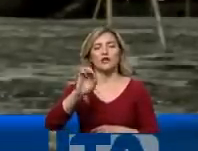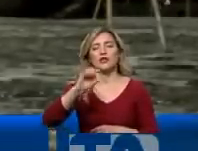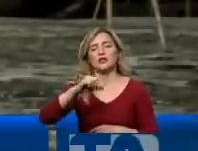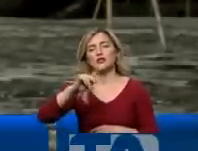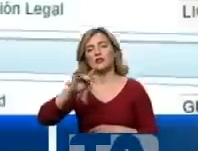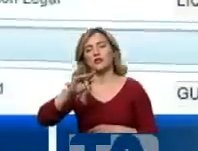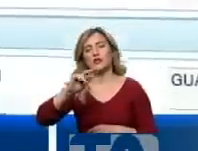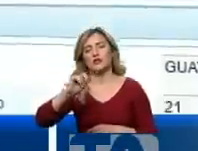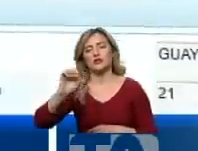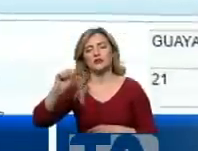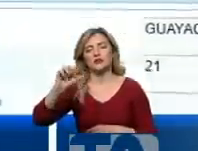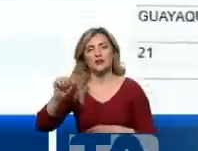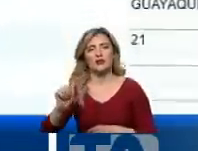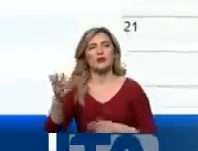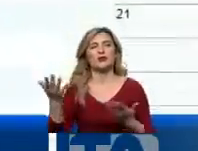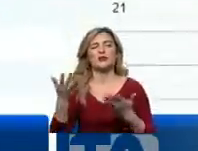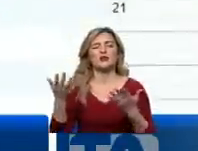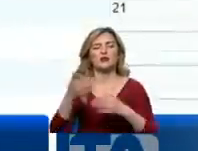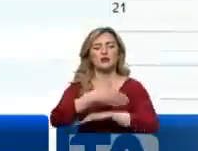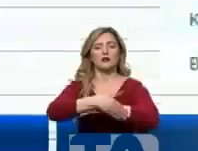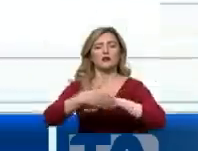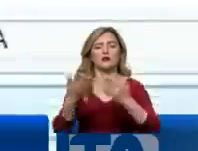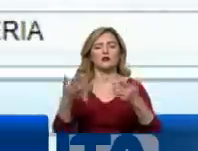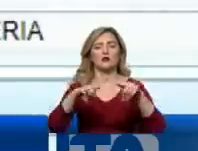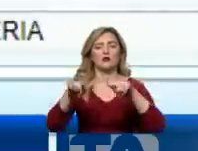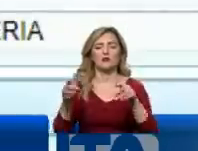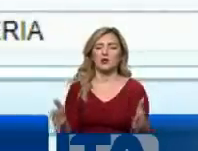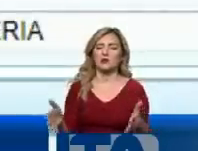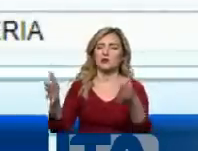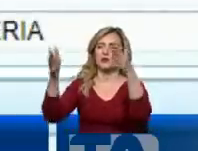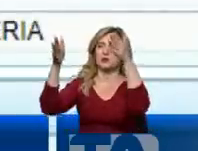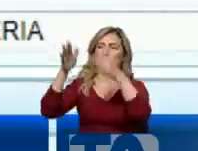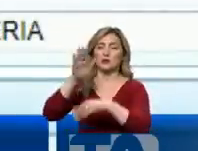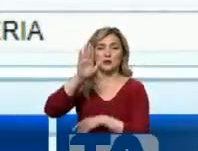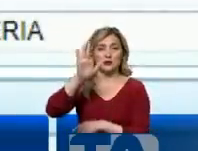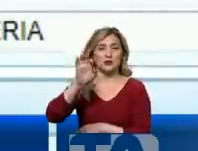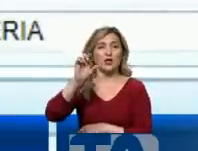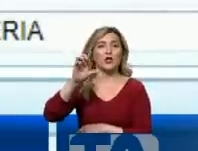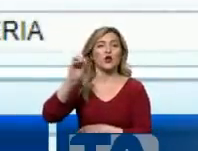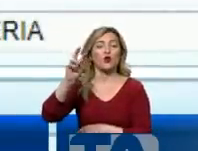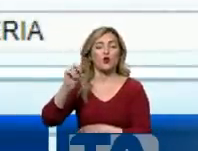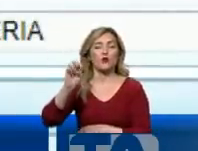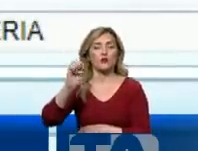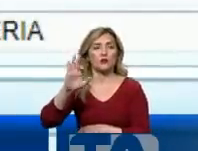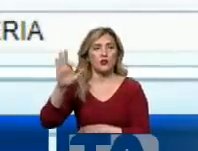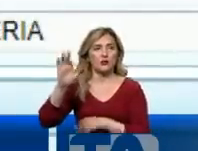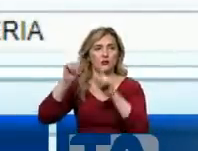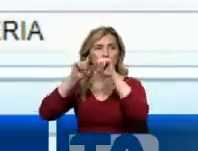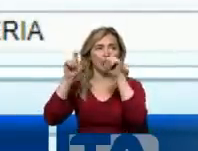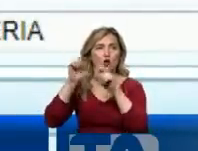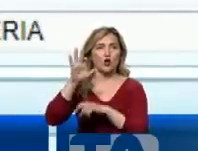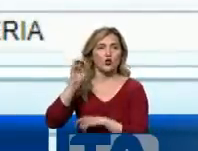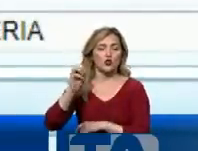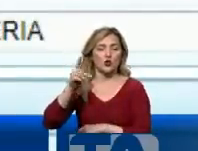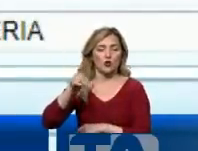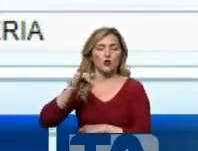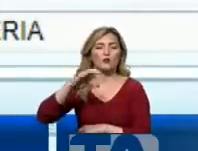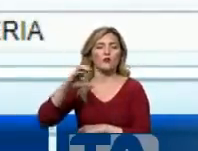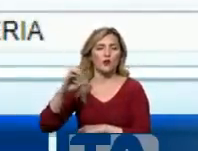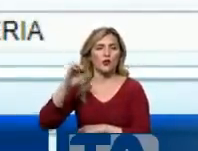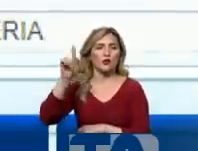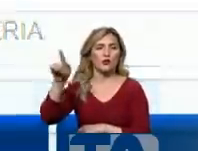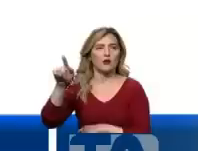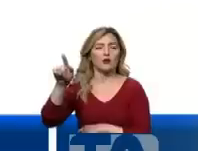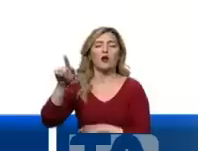de Compañías, aparece domiciliada en el mismo edificio de Telconet del empresario Tomislav Topic, en el norte de